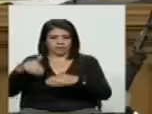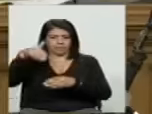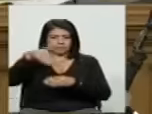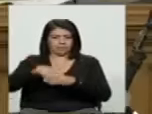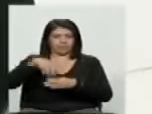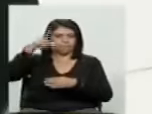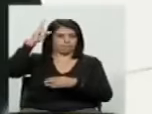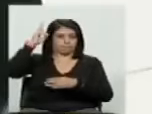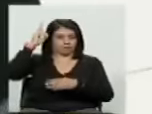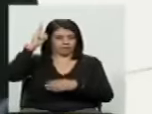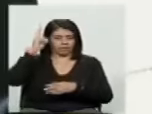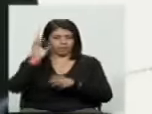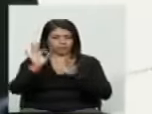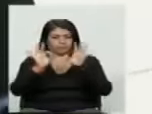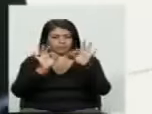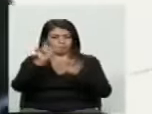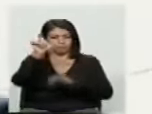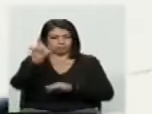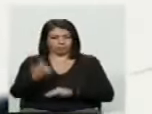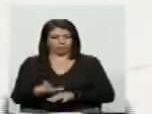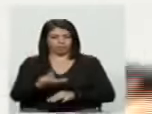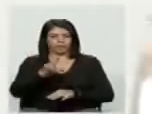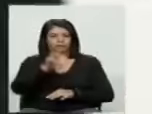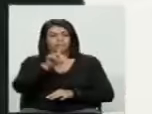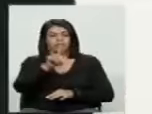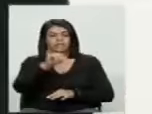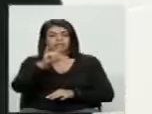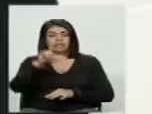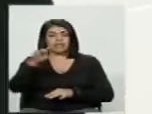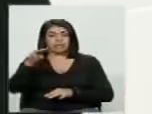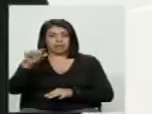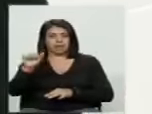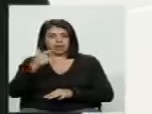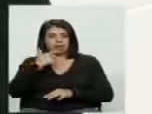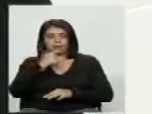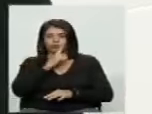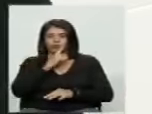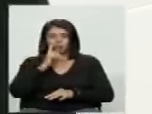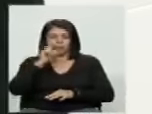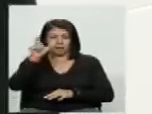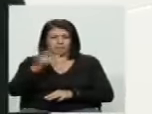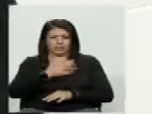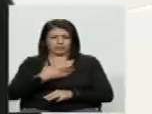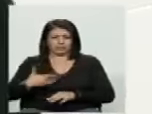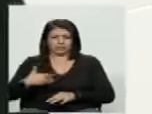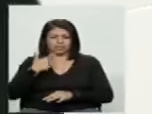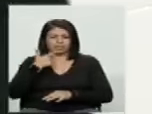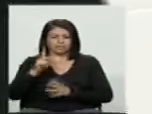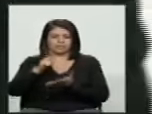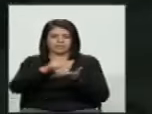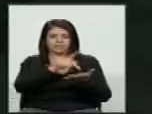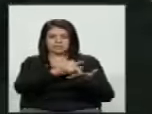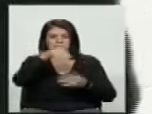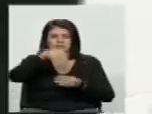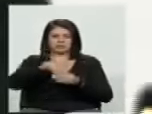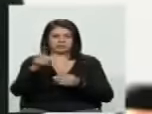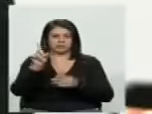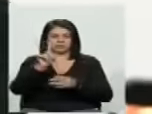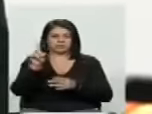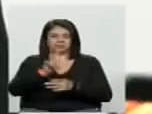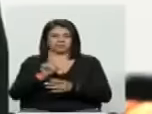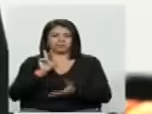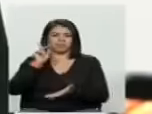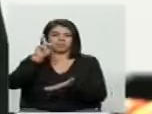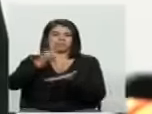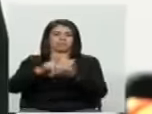Perú que escogieron a Dilma Boluarte, presidente de Perú. Ay, pero es que ella no participó en elecciones. Ella